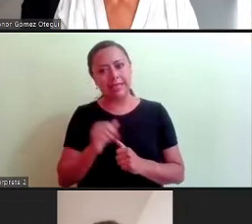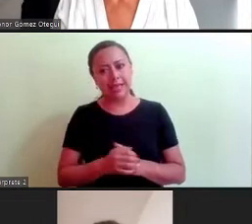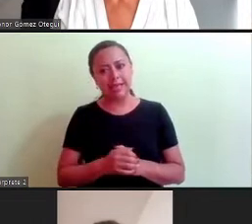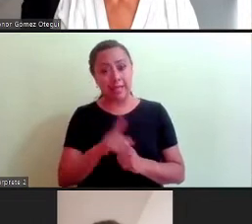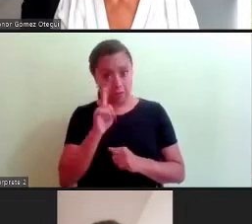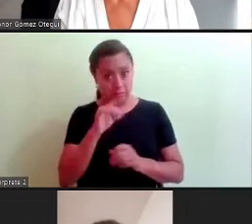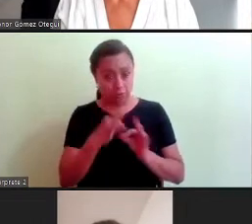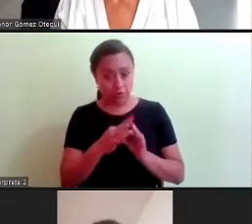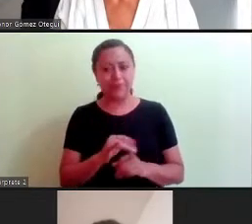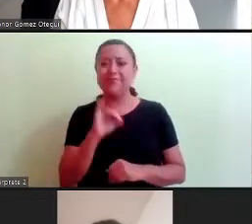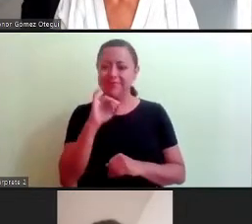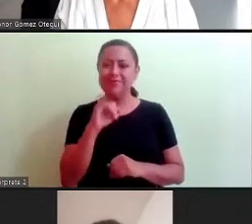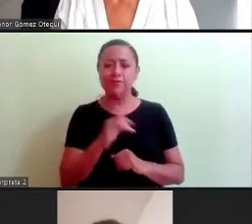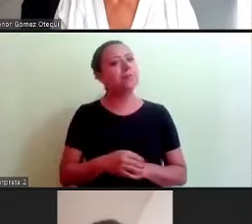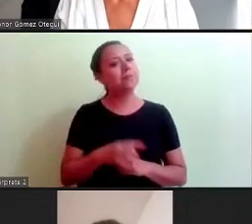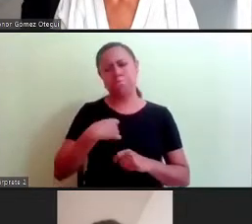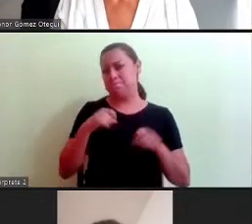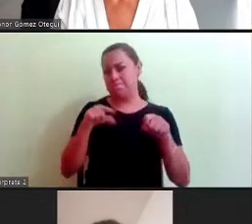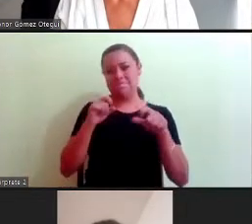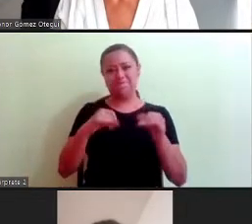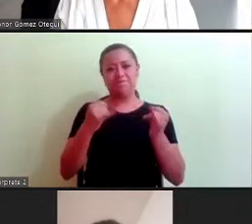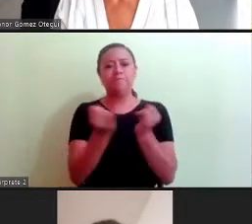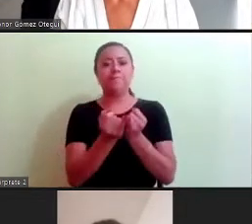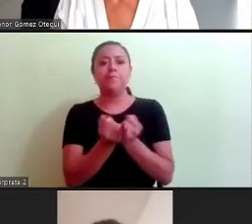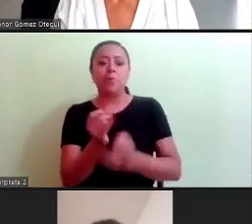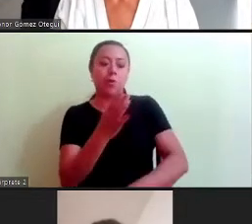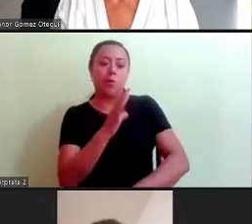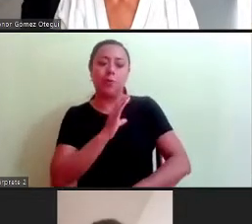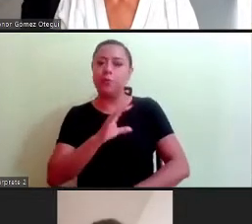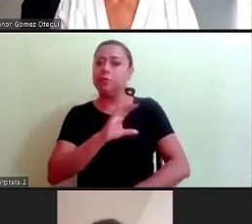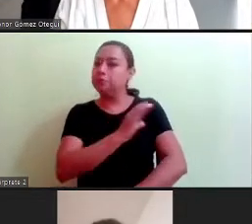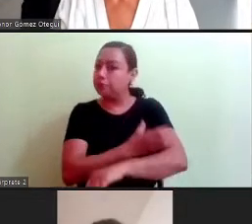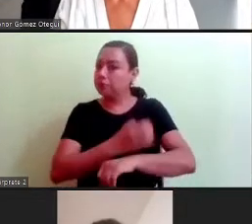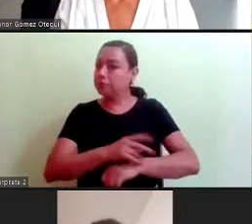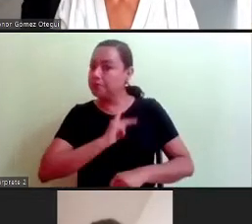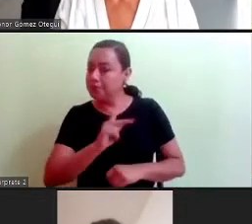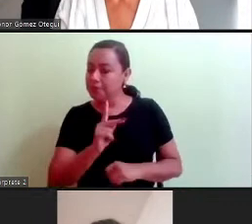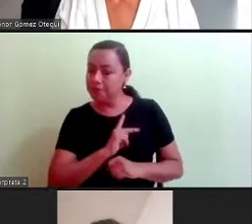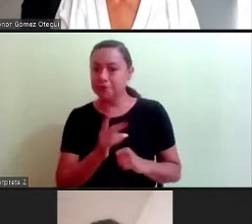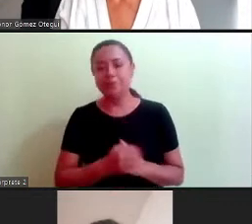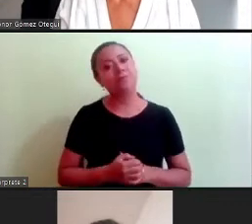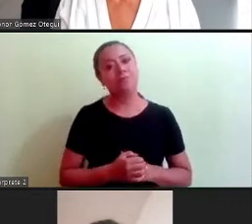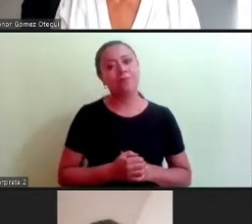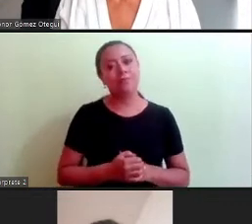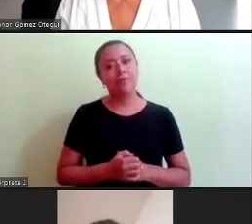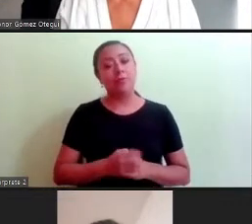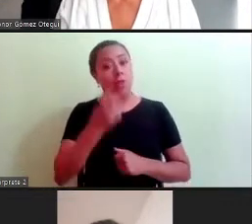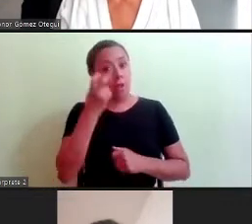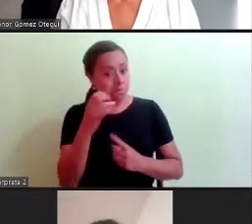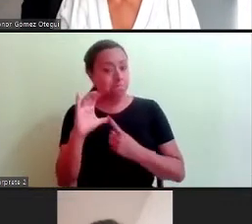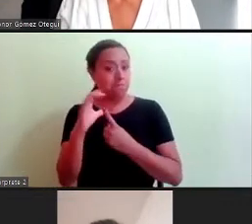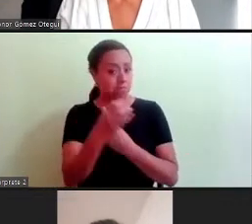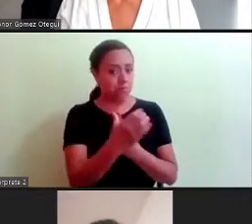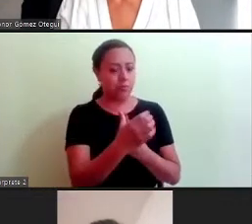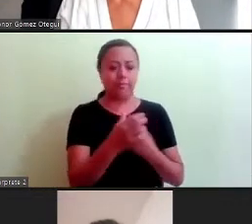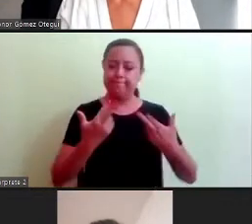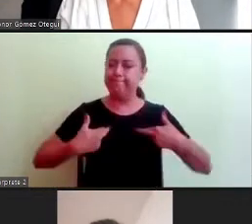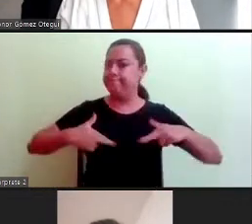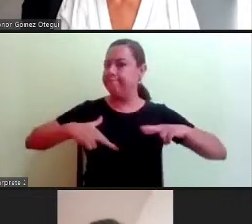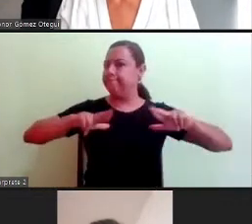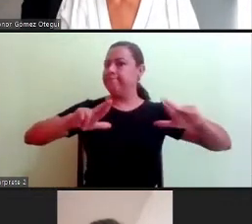es, diputada, en el mismo sentido que mis compañeras y compañeros, personalmente esta comisión pues